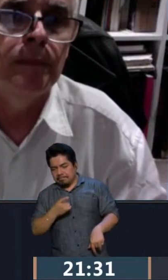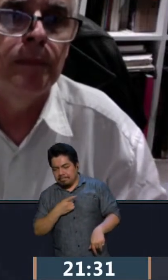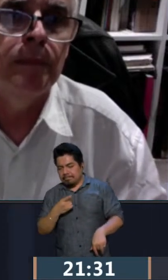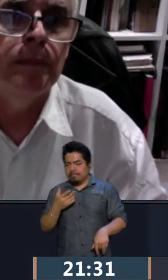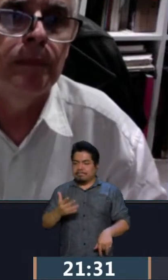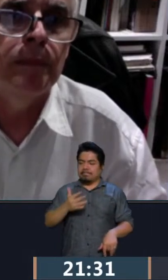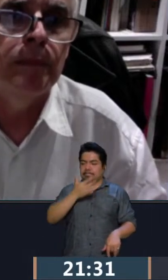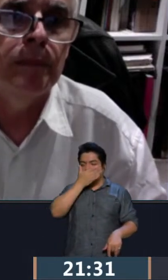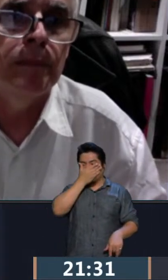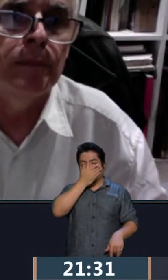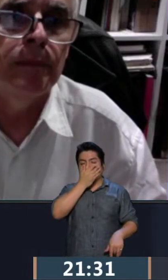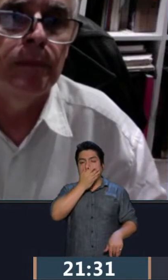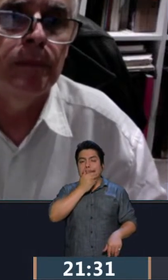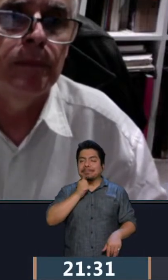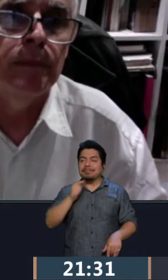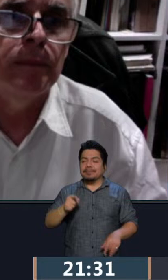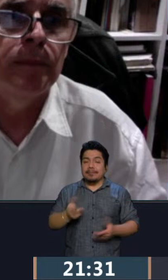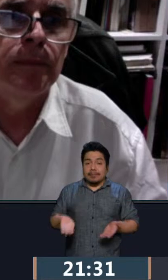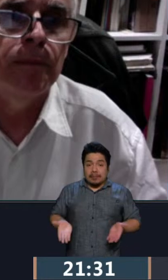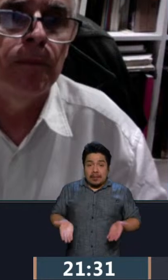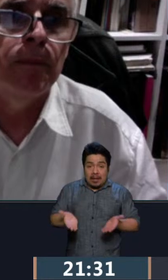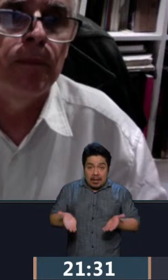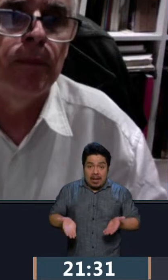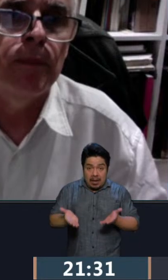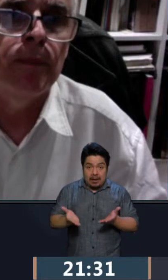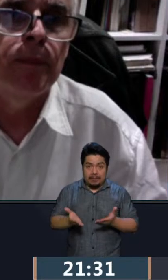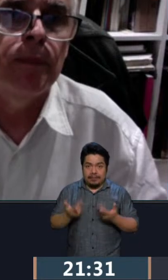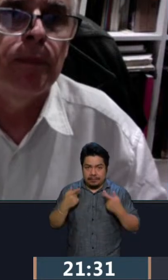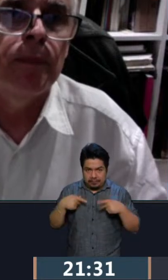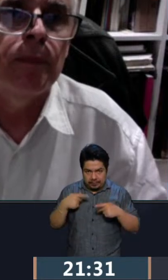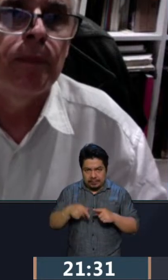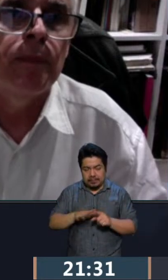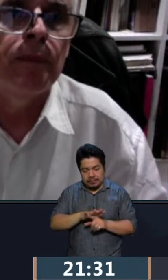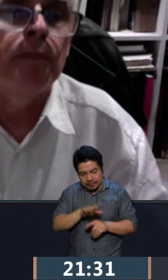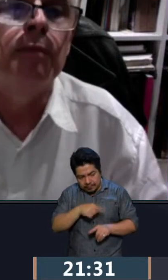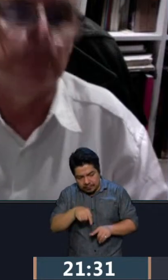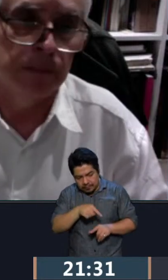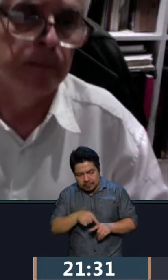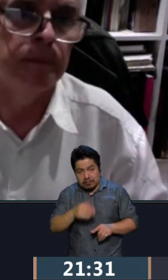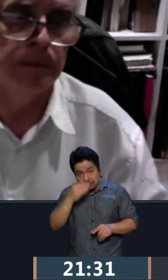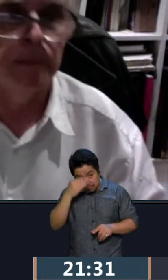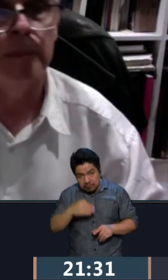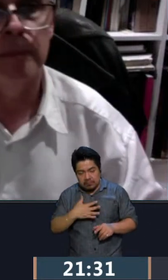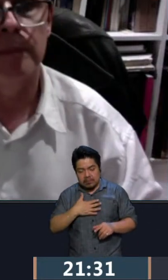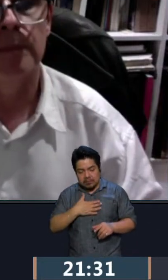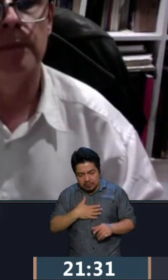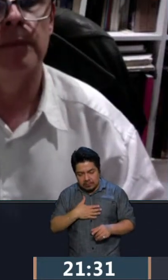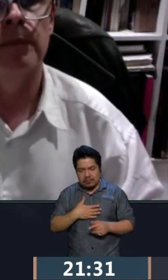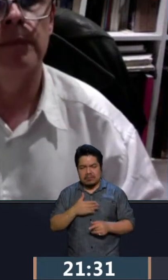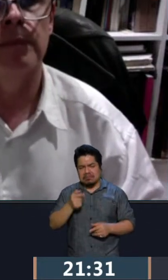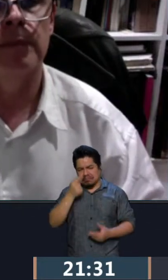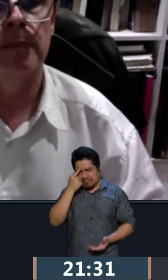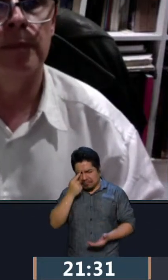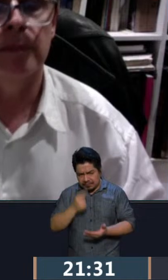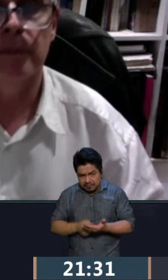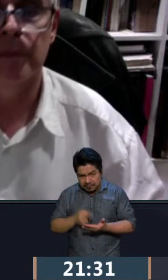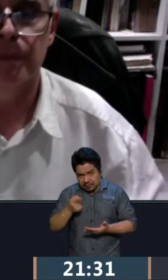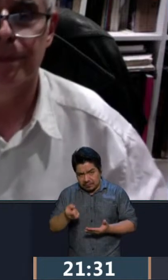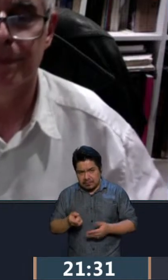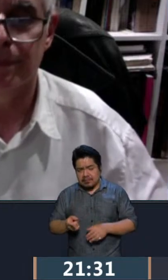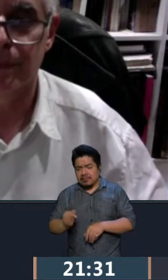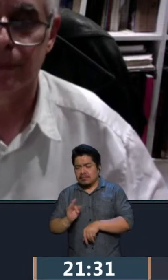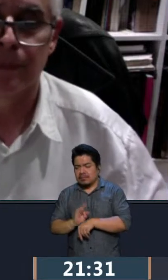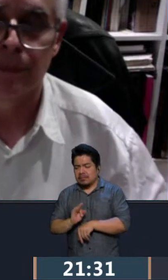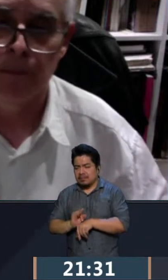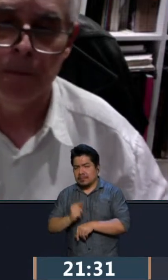también parte de esa estrategia es impulsar causas que la ciudadanía o la opinión pública podría considerar como justas. ¿Tú crees que la defensa